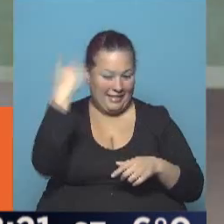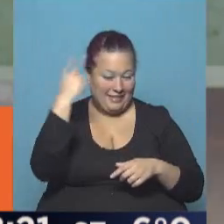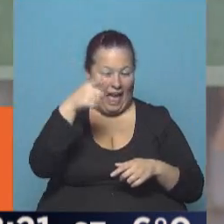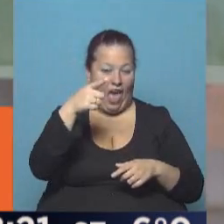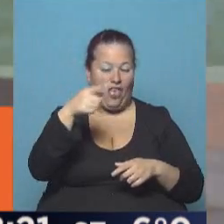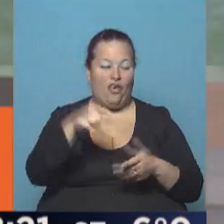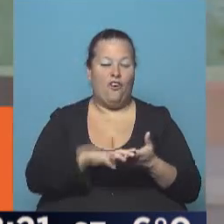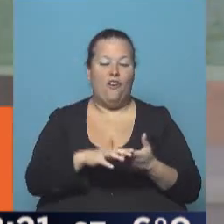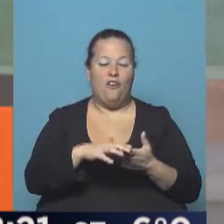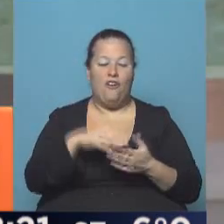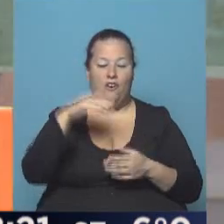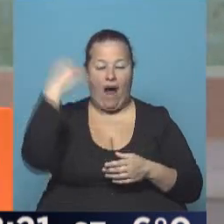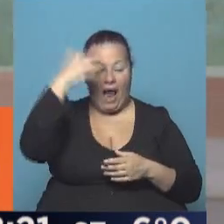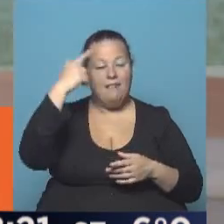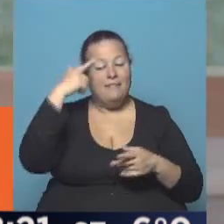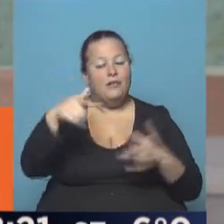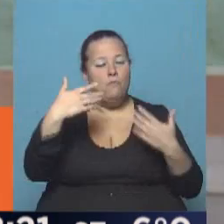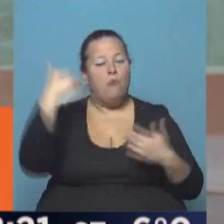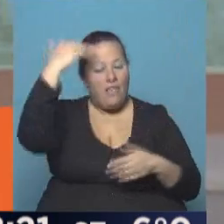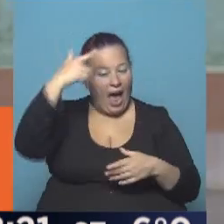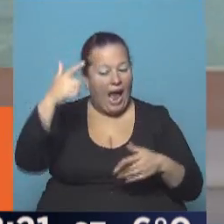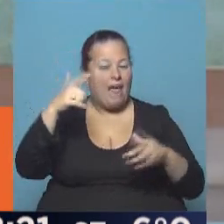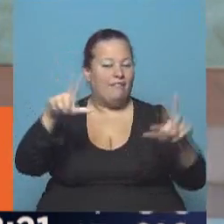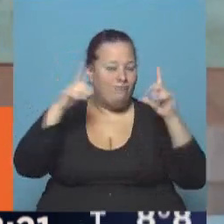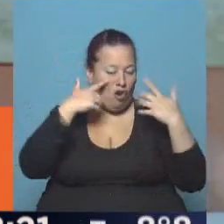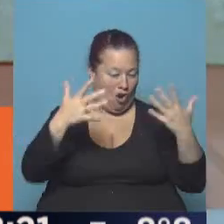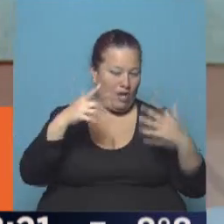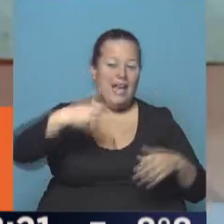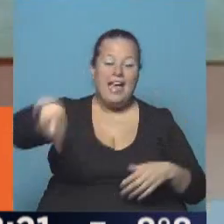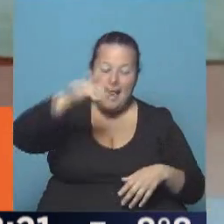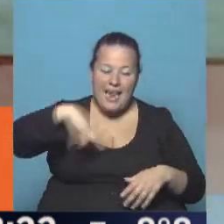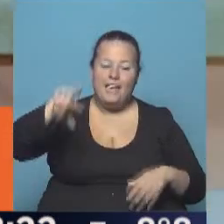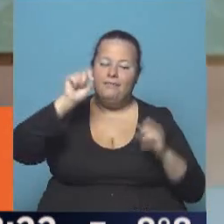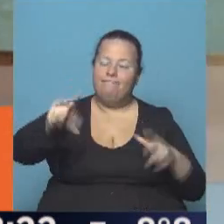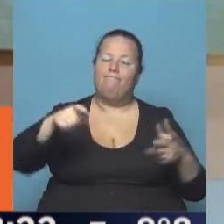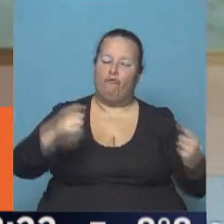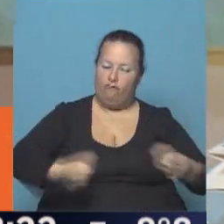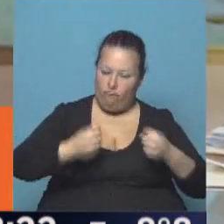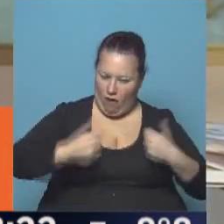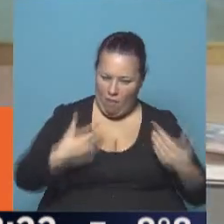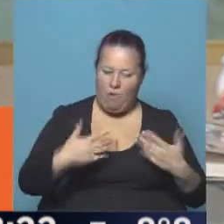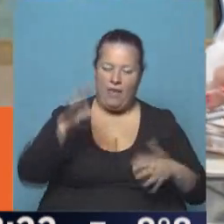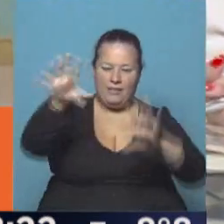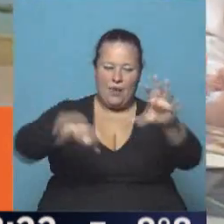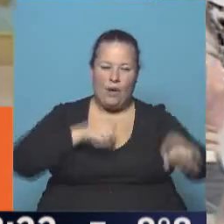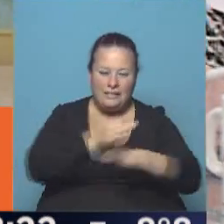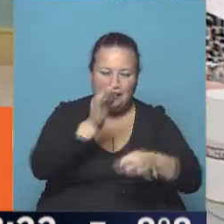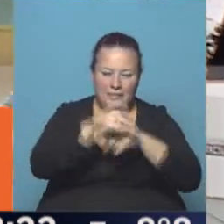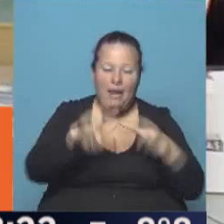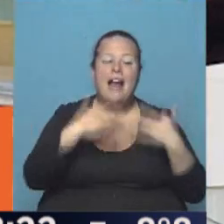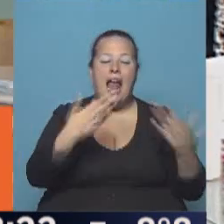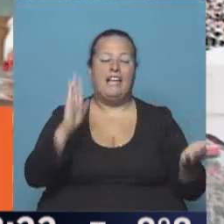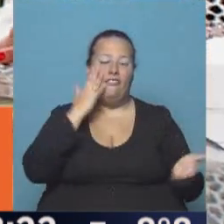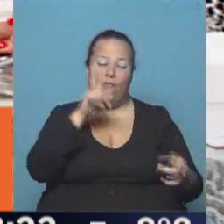con esta capacidad que tiene el Estado Islámico mediática. Ellos tienen mucha fuerza para reclutar gente a través de redes sociales,